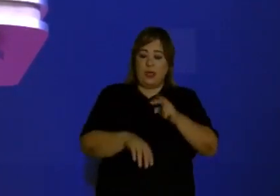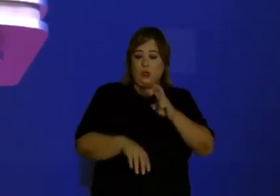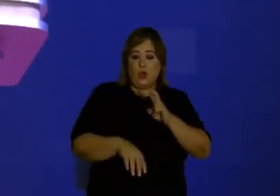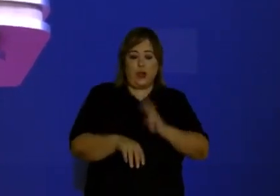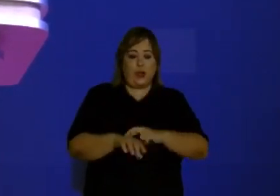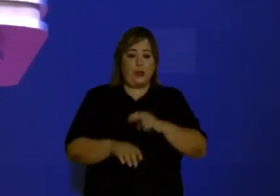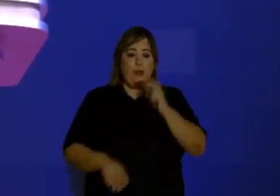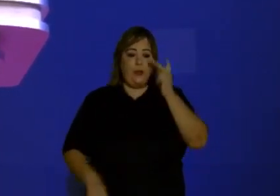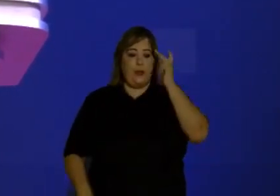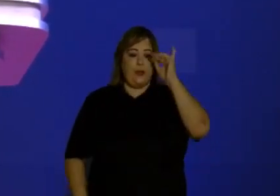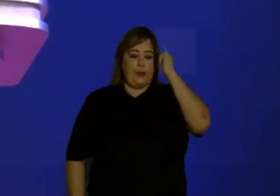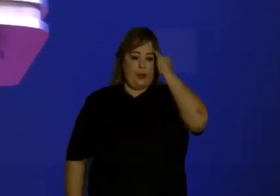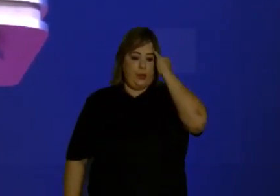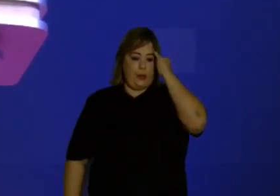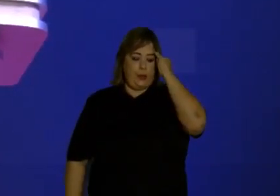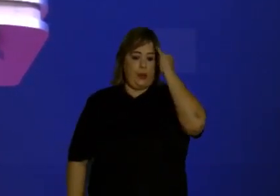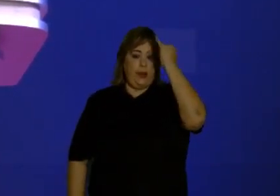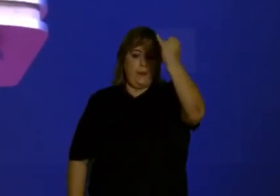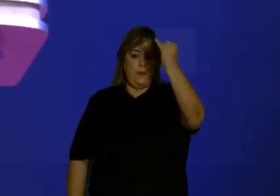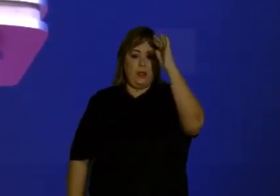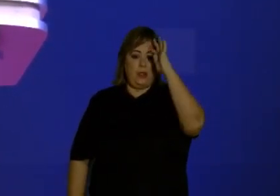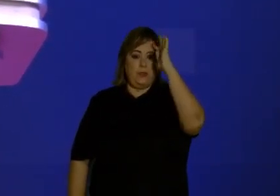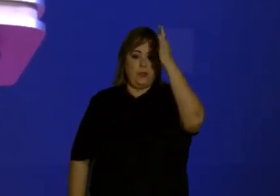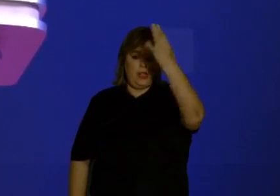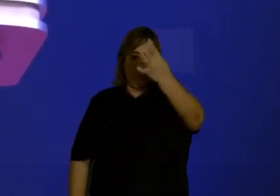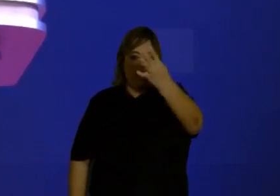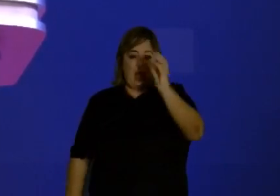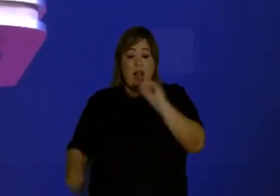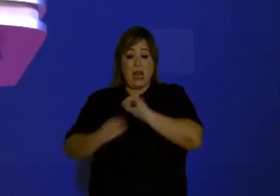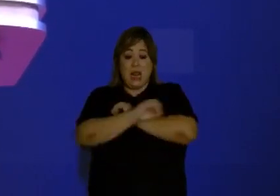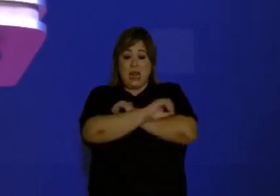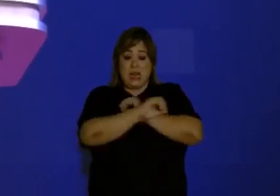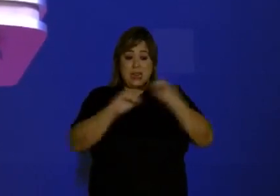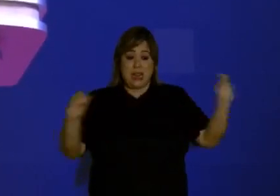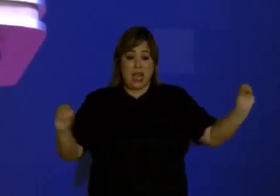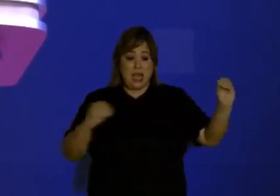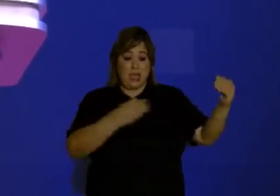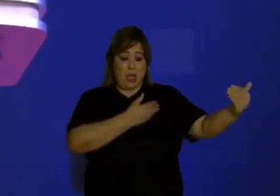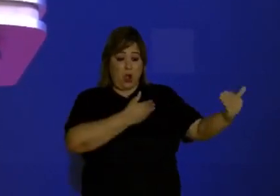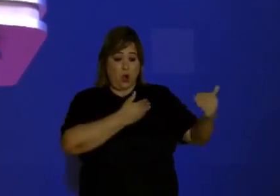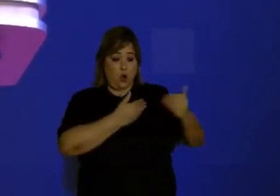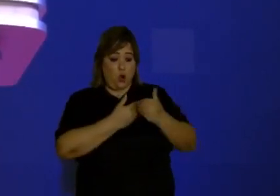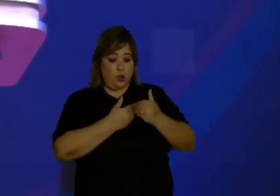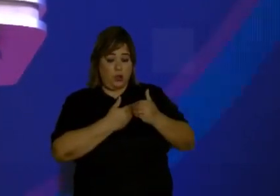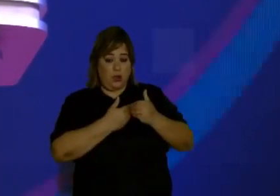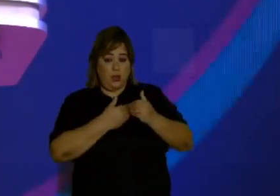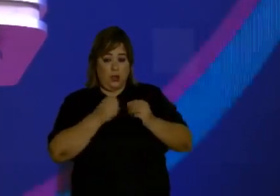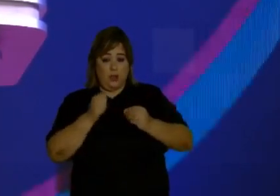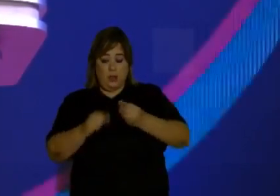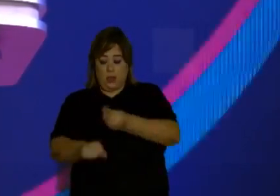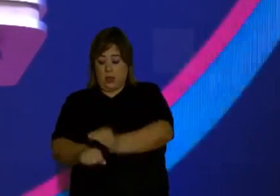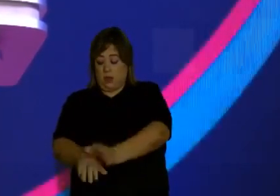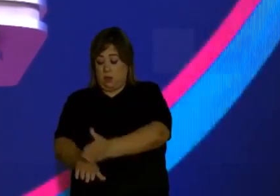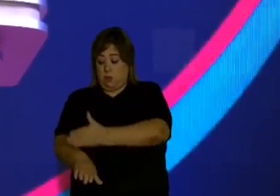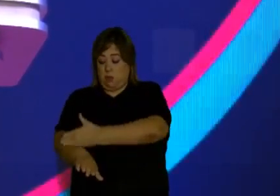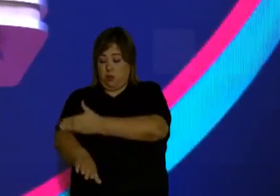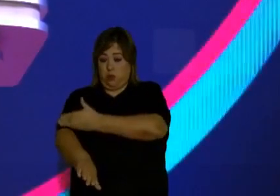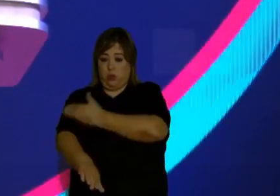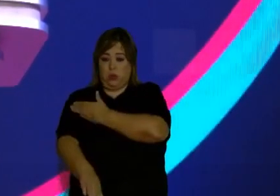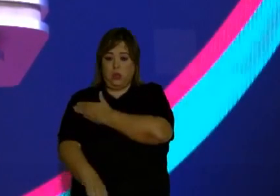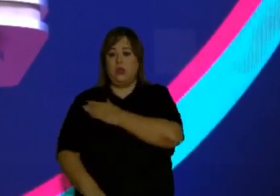creativa, pero ninguna arma que se levante contra mí prosperará, ni contra ninguno de ustedes. Así